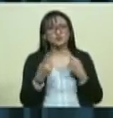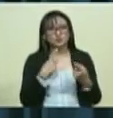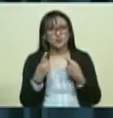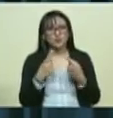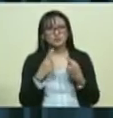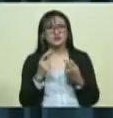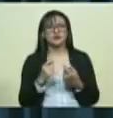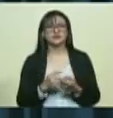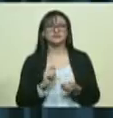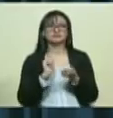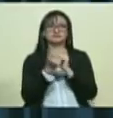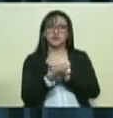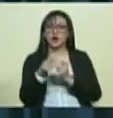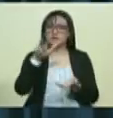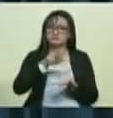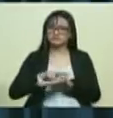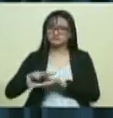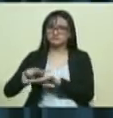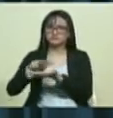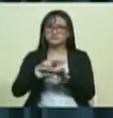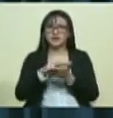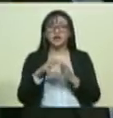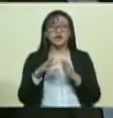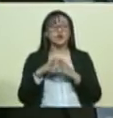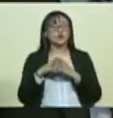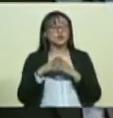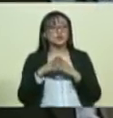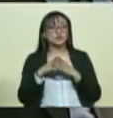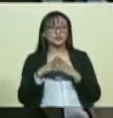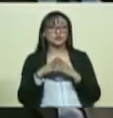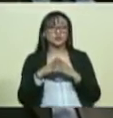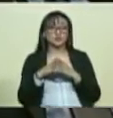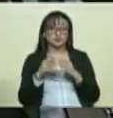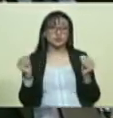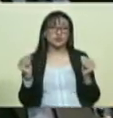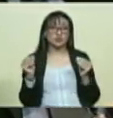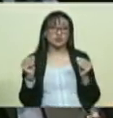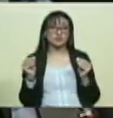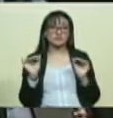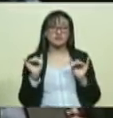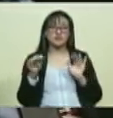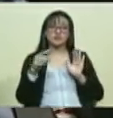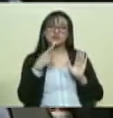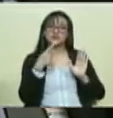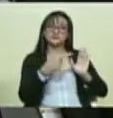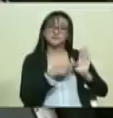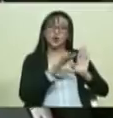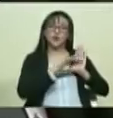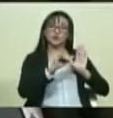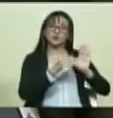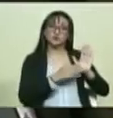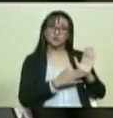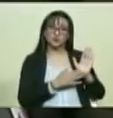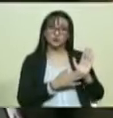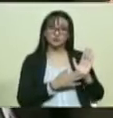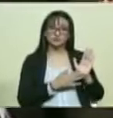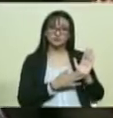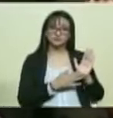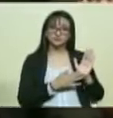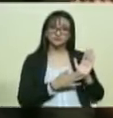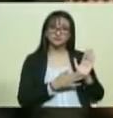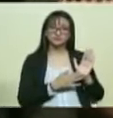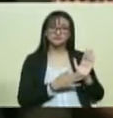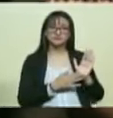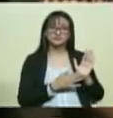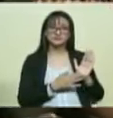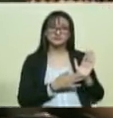referendo abrogatorio todas esas figuras contempla nuestra constitución de la república bolivariana de venezuela ha